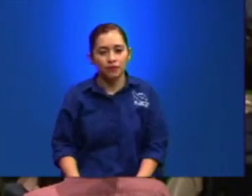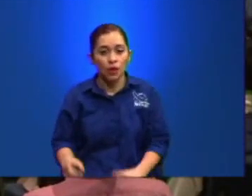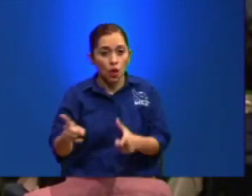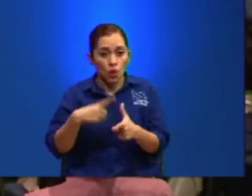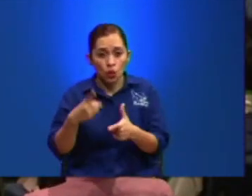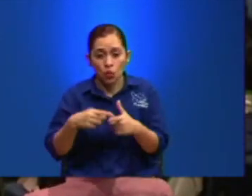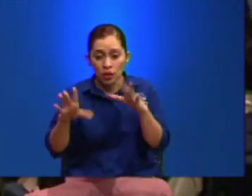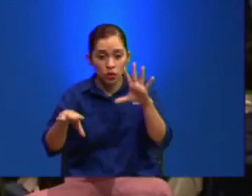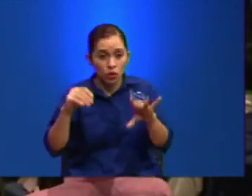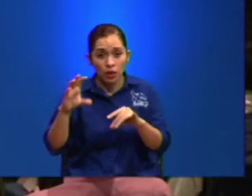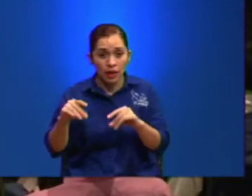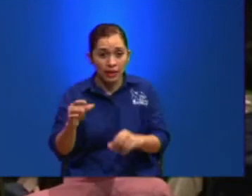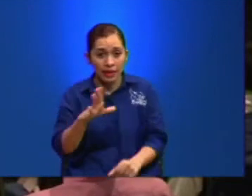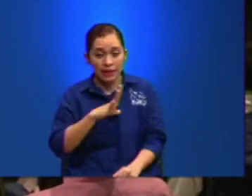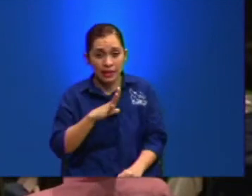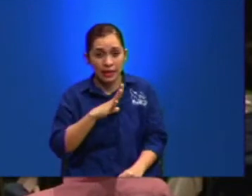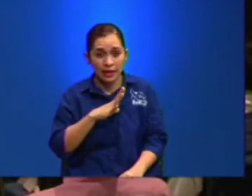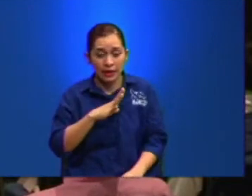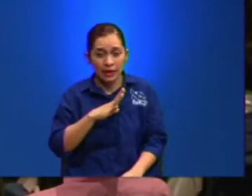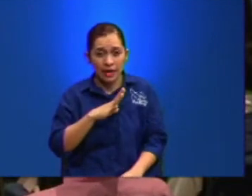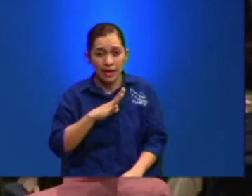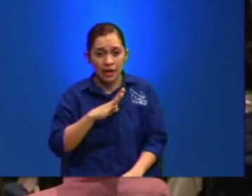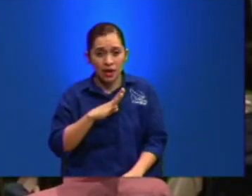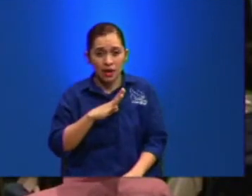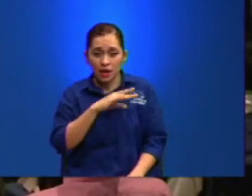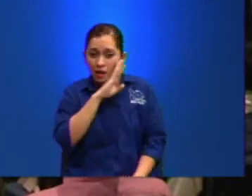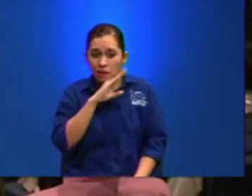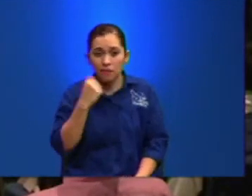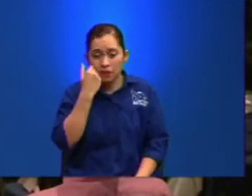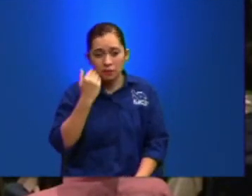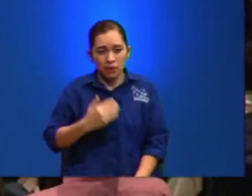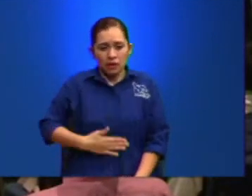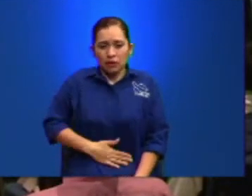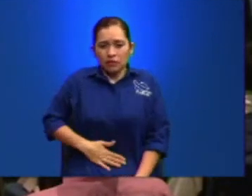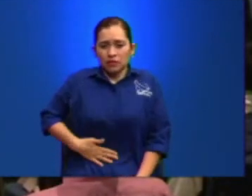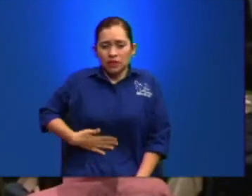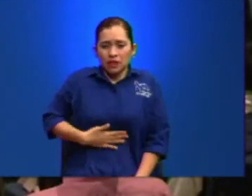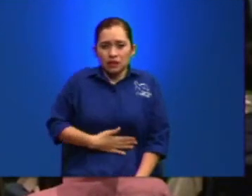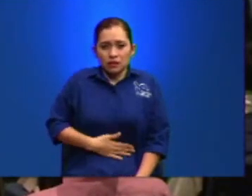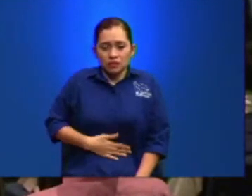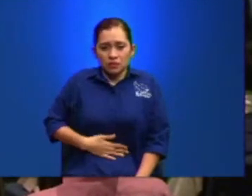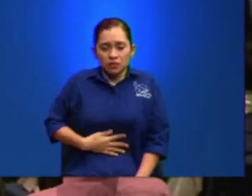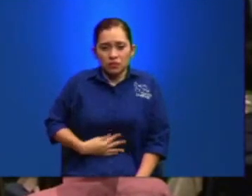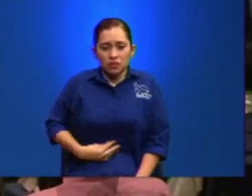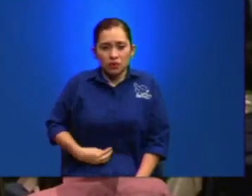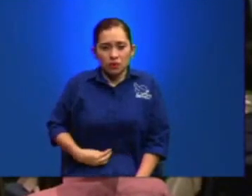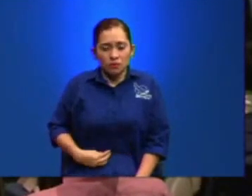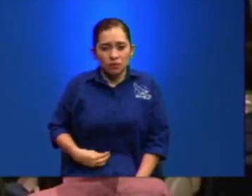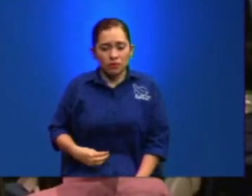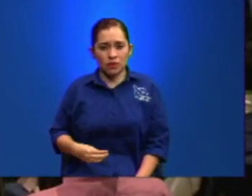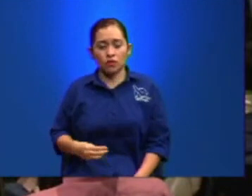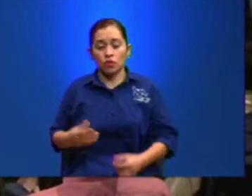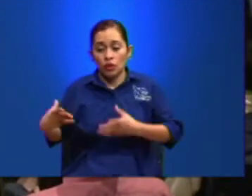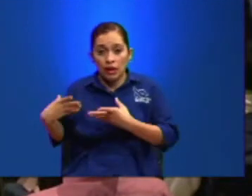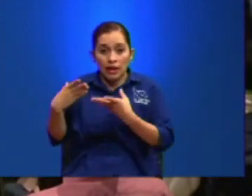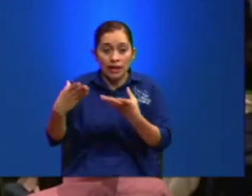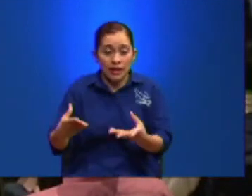tenía gastritis lo único que le aconsejaban era un antiácido